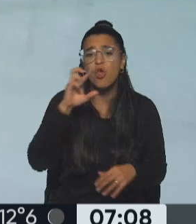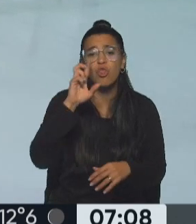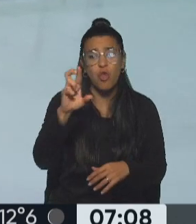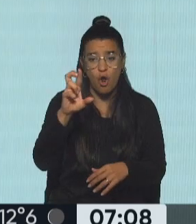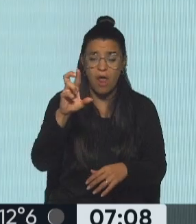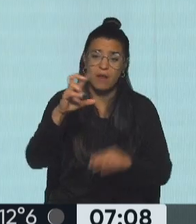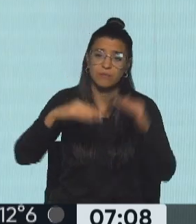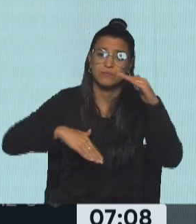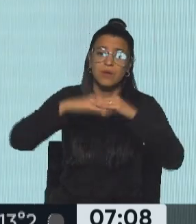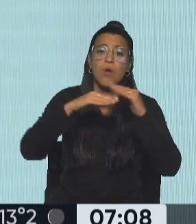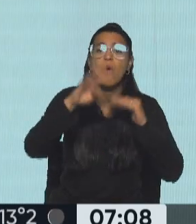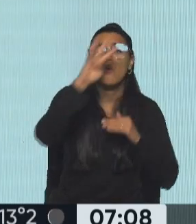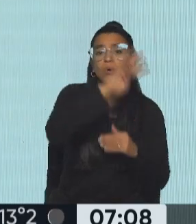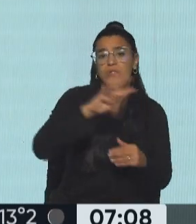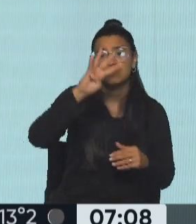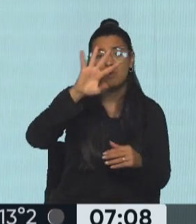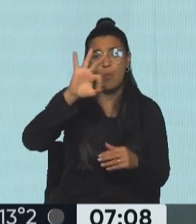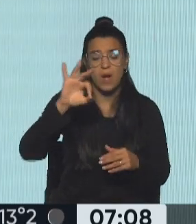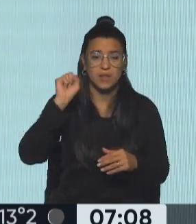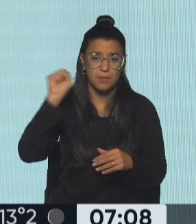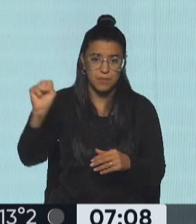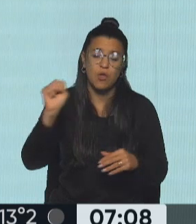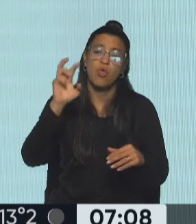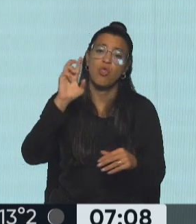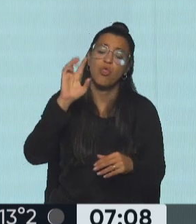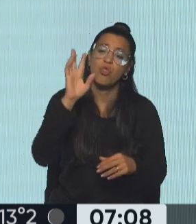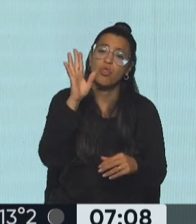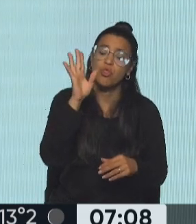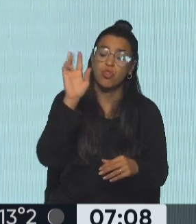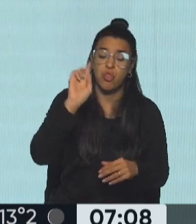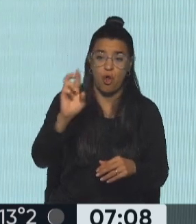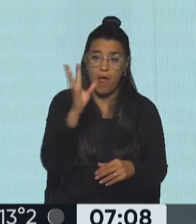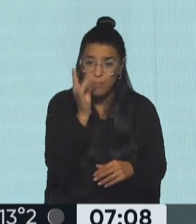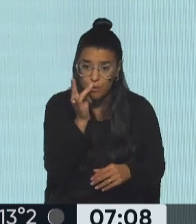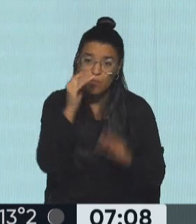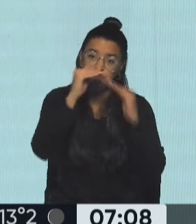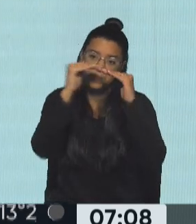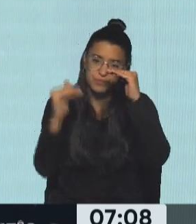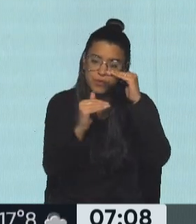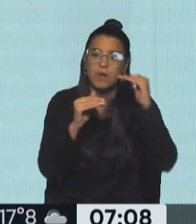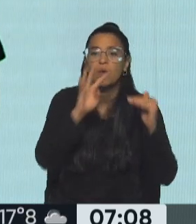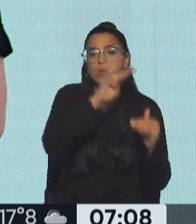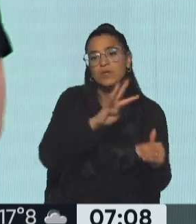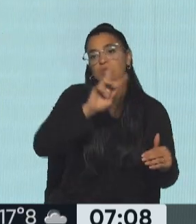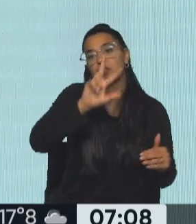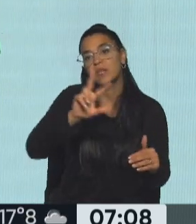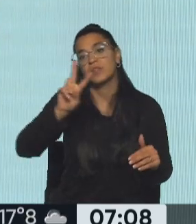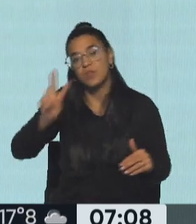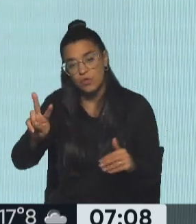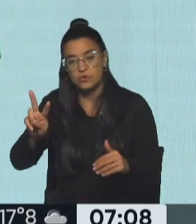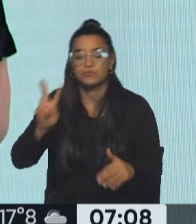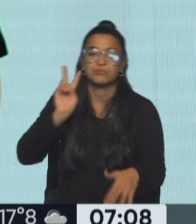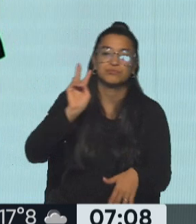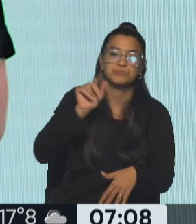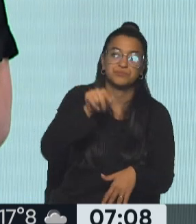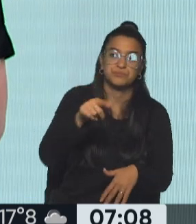alcanzando los 440 pesos el dólar blue claro volvió después a bajar a los 432 y en